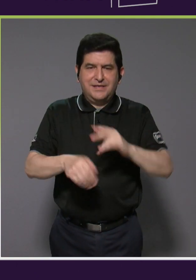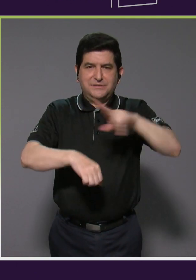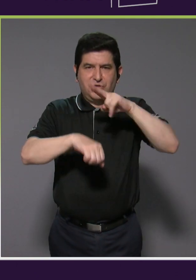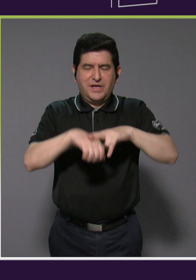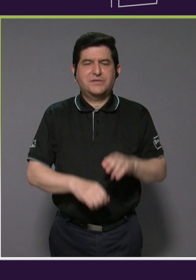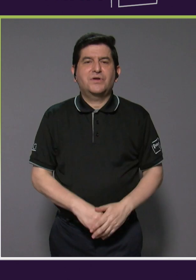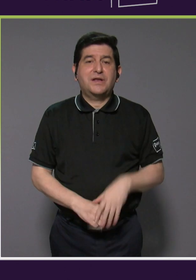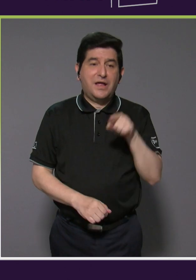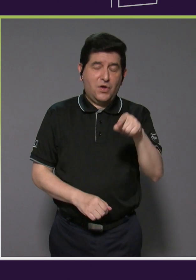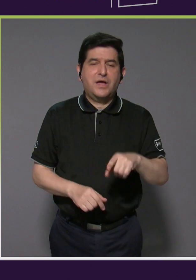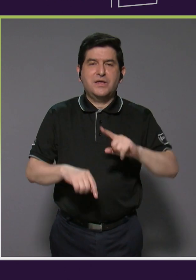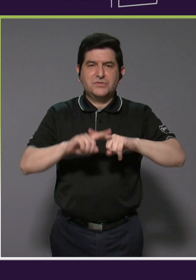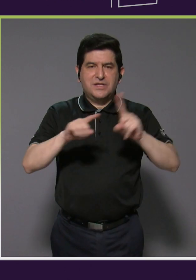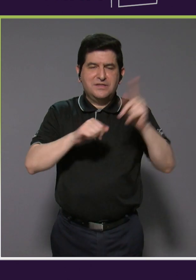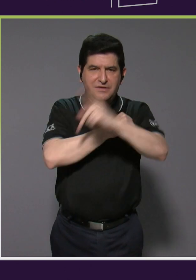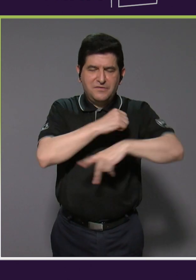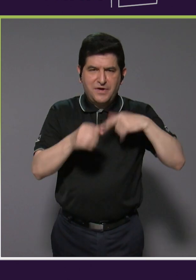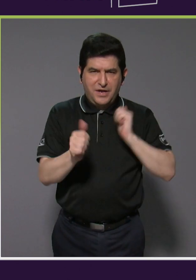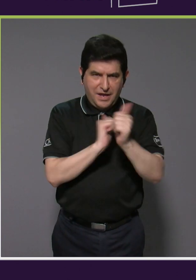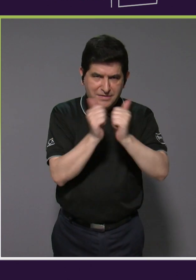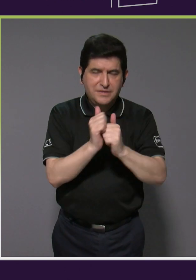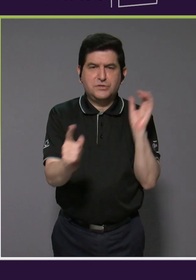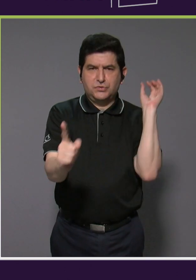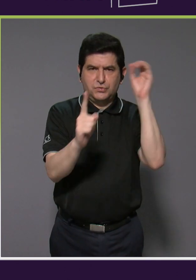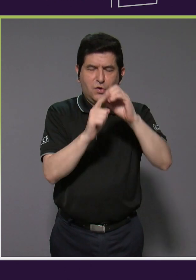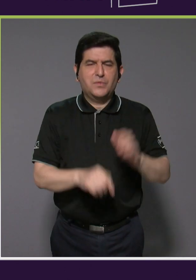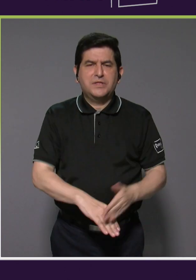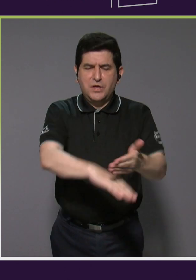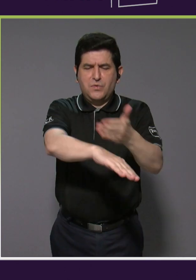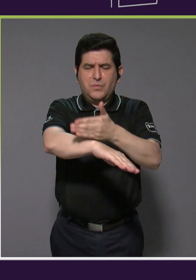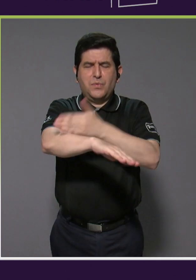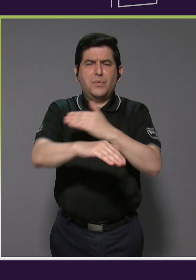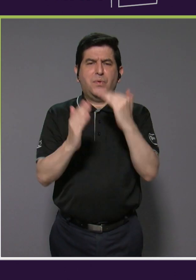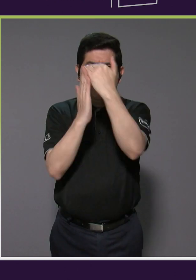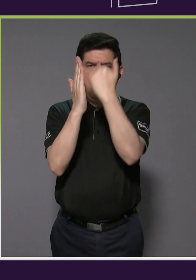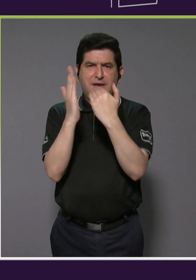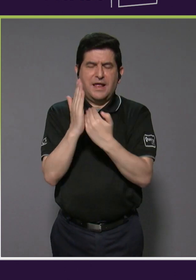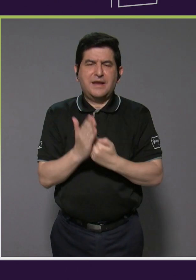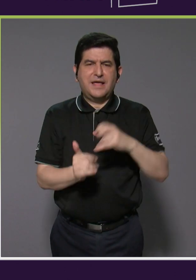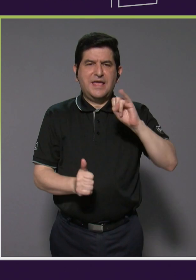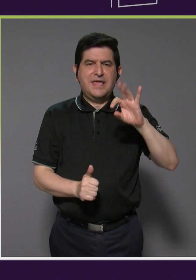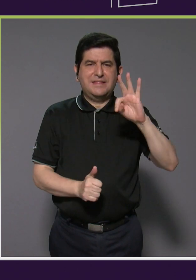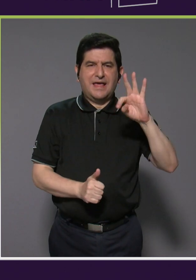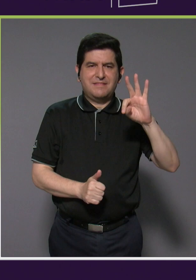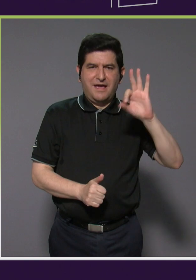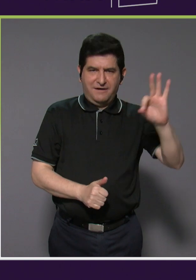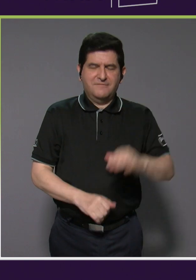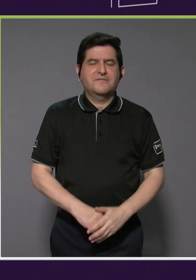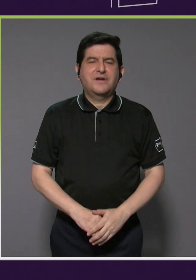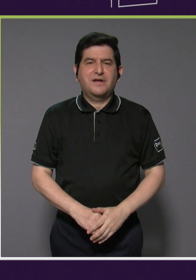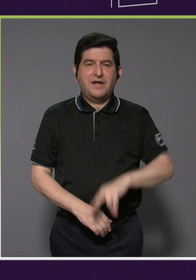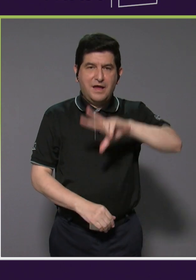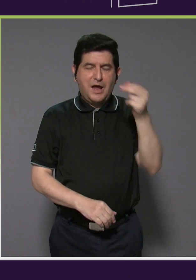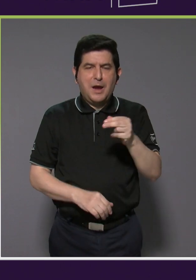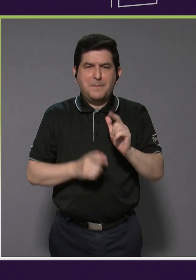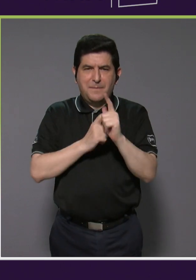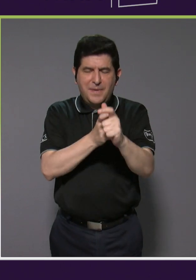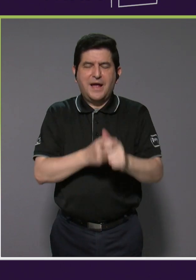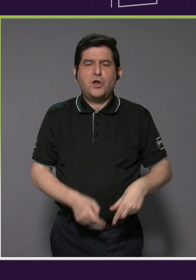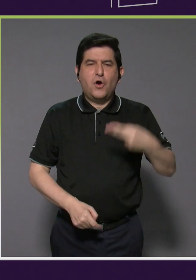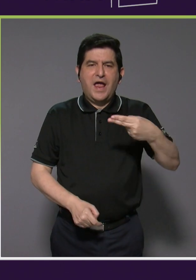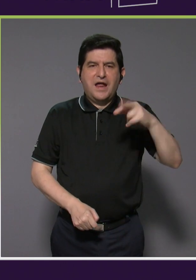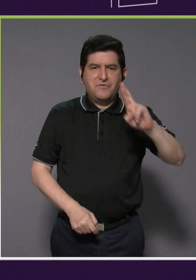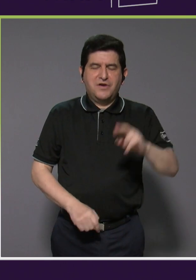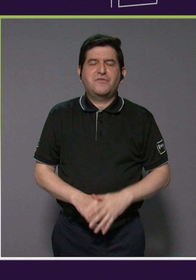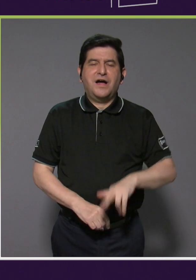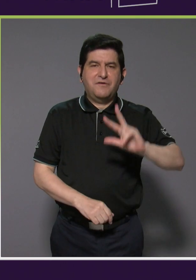en Montenegro y en Eslovenia, con el objetivo de ascender en el ranking mundial de la ITTF. Mientras que en paraciclismo, Henry Rabe